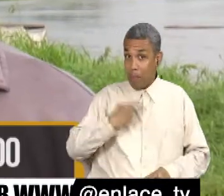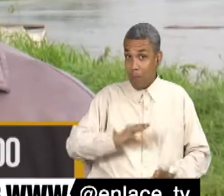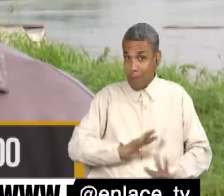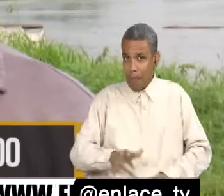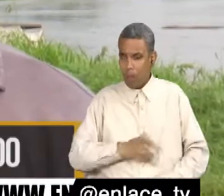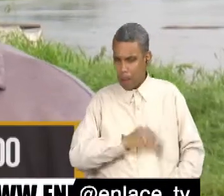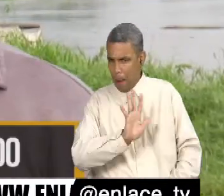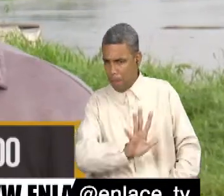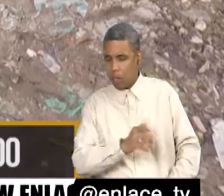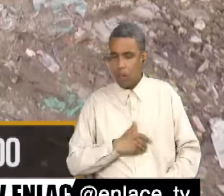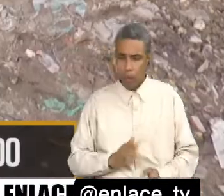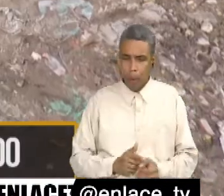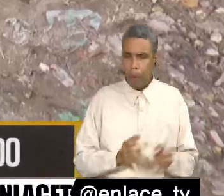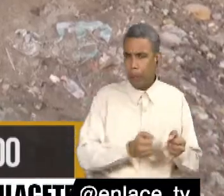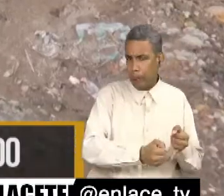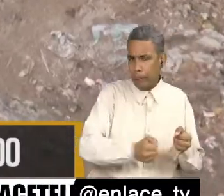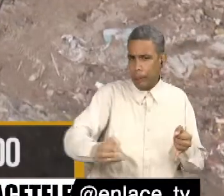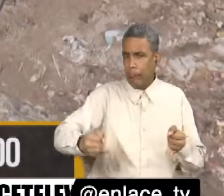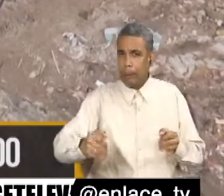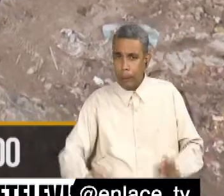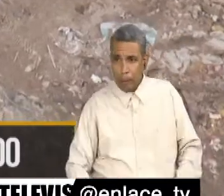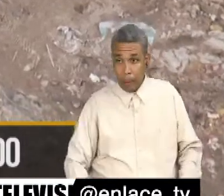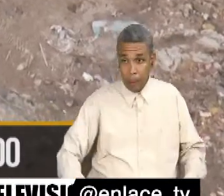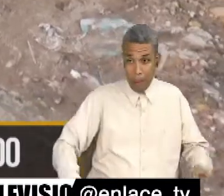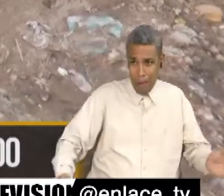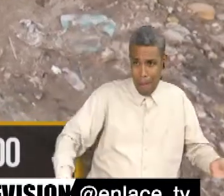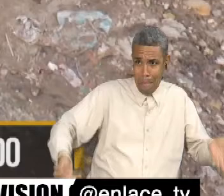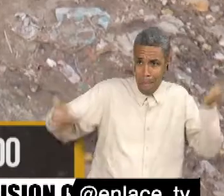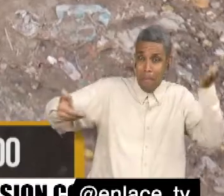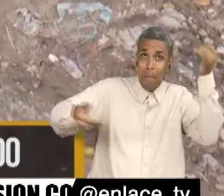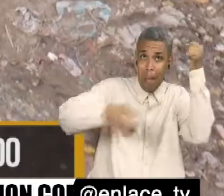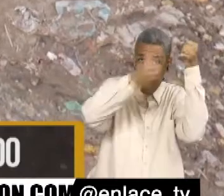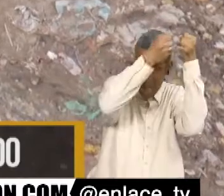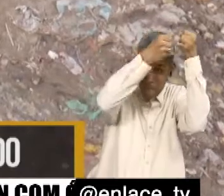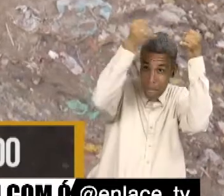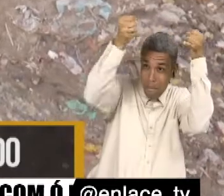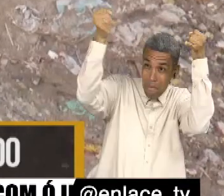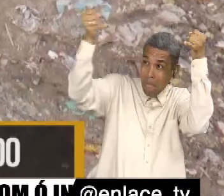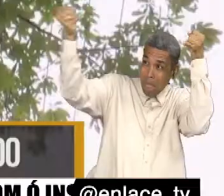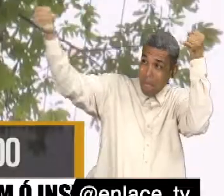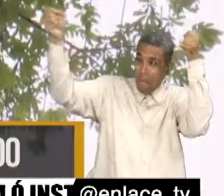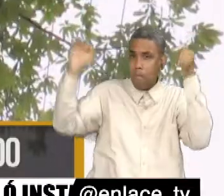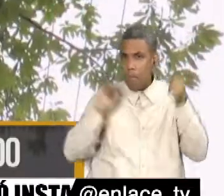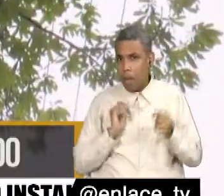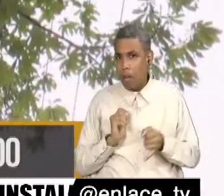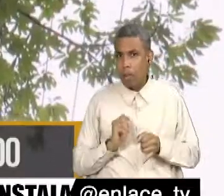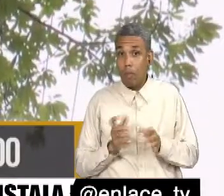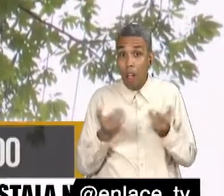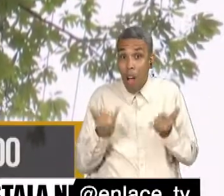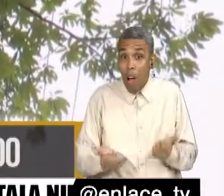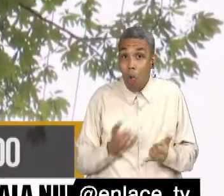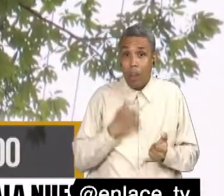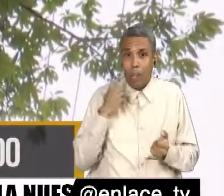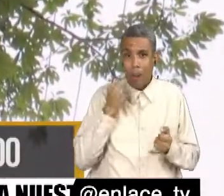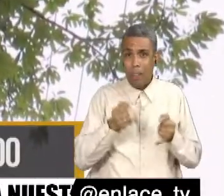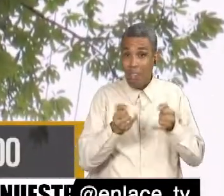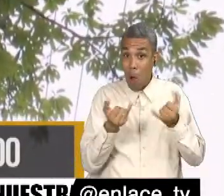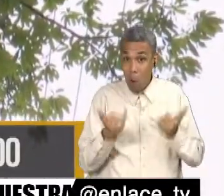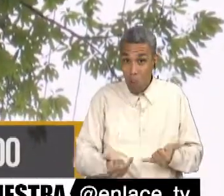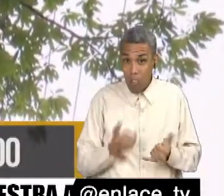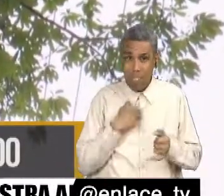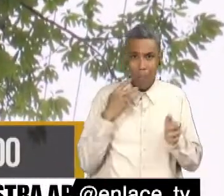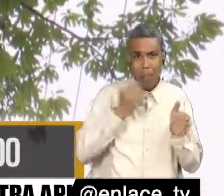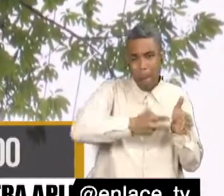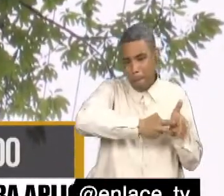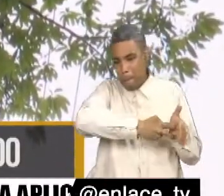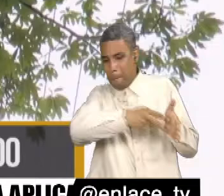todo quedara pasando bien. Desde el año pasado se registra esta situación y aunque el cable fue desconectado hoy, lo más seguro es que el suministro de energía para la citada finca